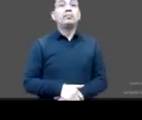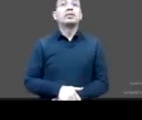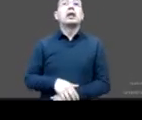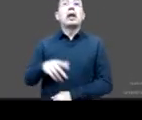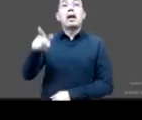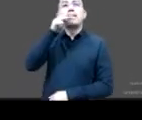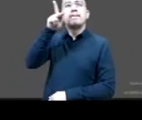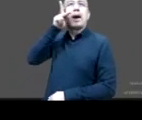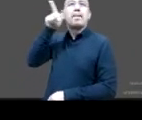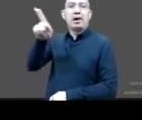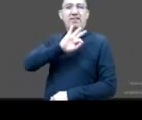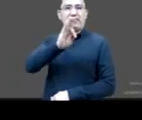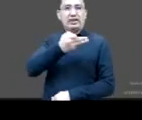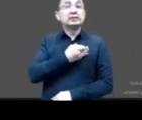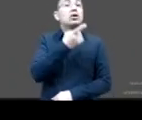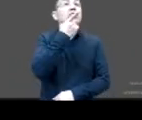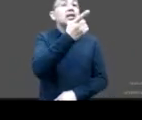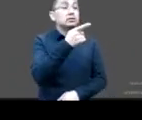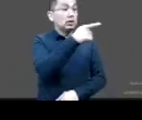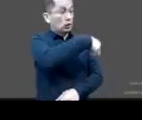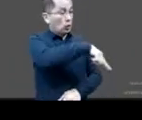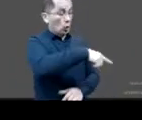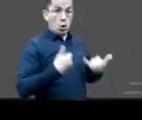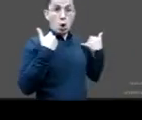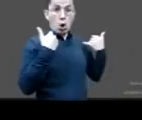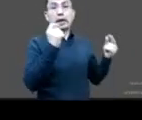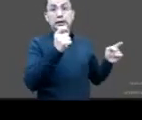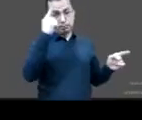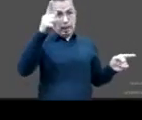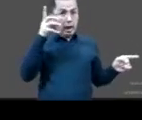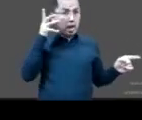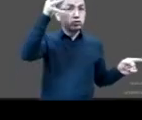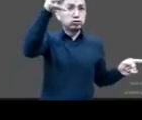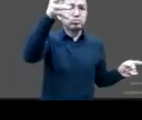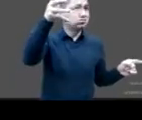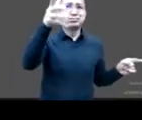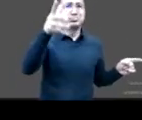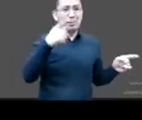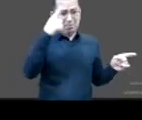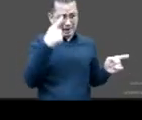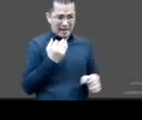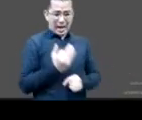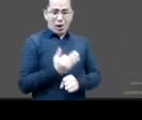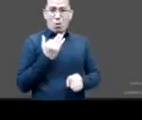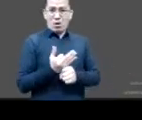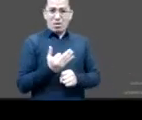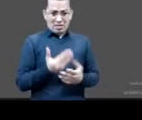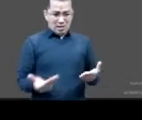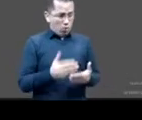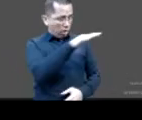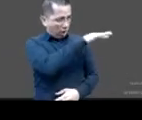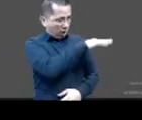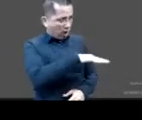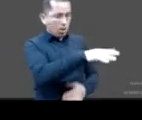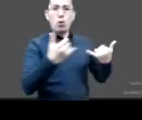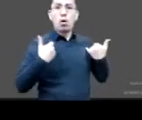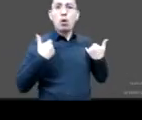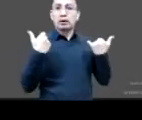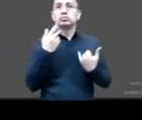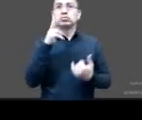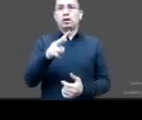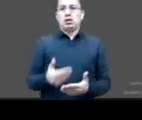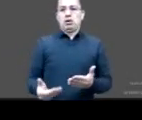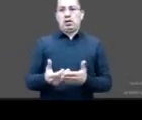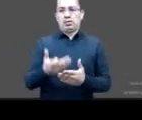son el ahora y es que efectivamente creo que estas circunstancias que estamos viviendo les han pasado la estafeta ¿no?